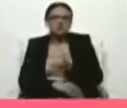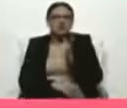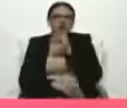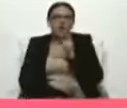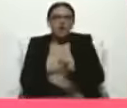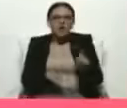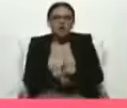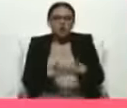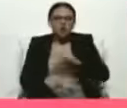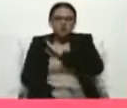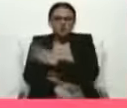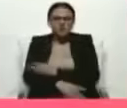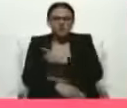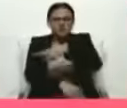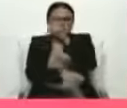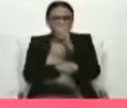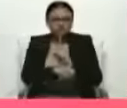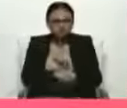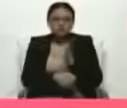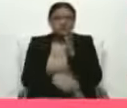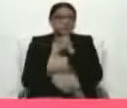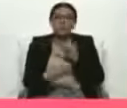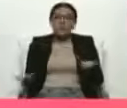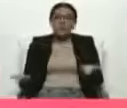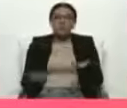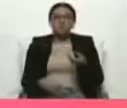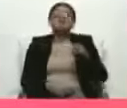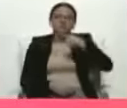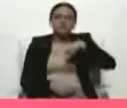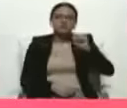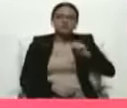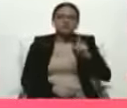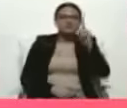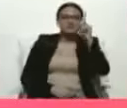primordial de la protección del pueblo. Nosotros tenemos uno solo,